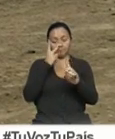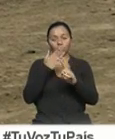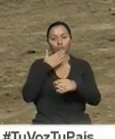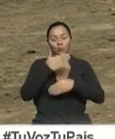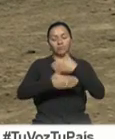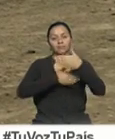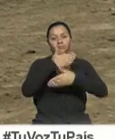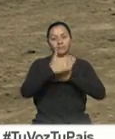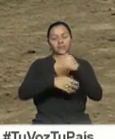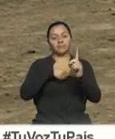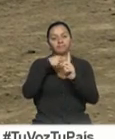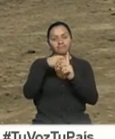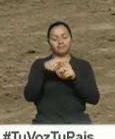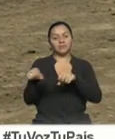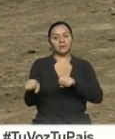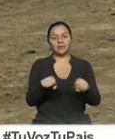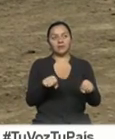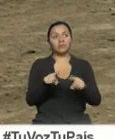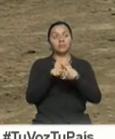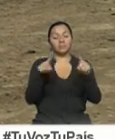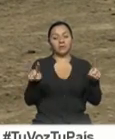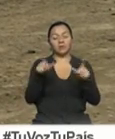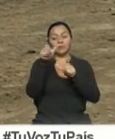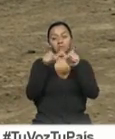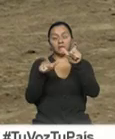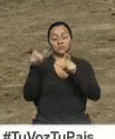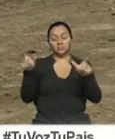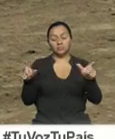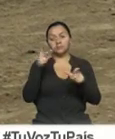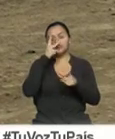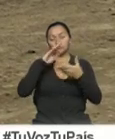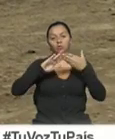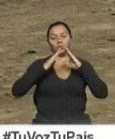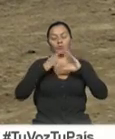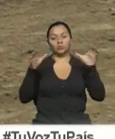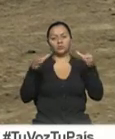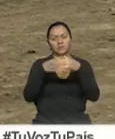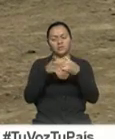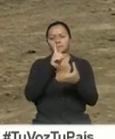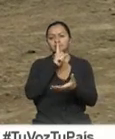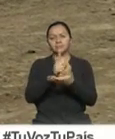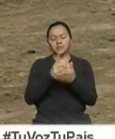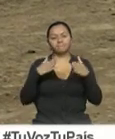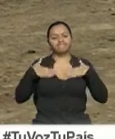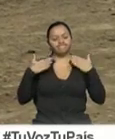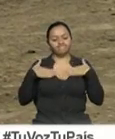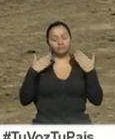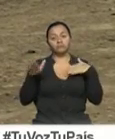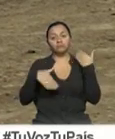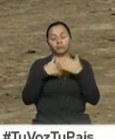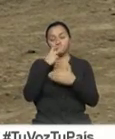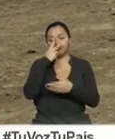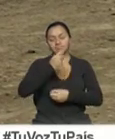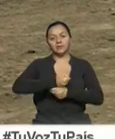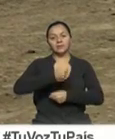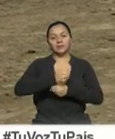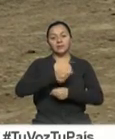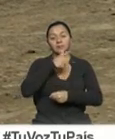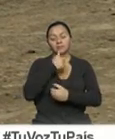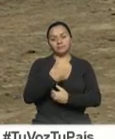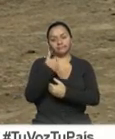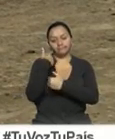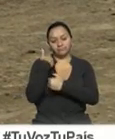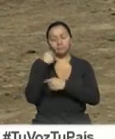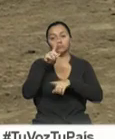afectación que estuvo luego del terremoto. Entonces, la gente, las comunidades están muy contentas porque son ellos quienes están trabajando acá. Son